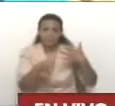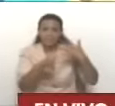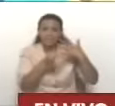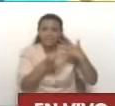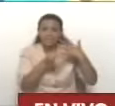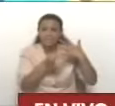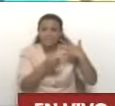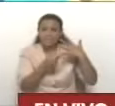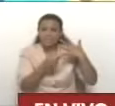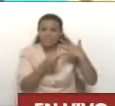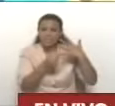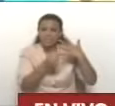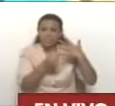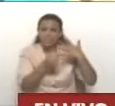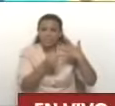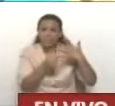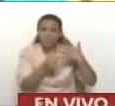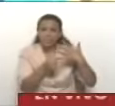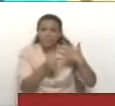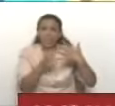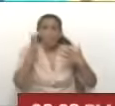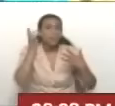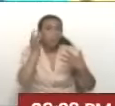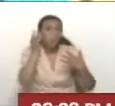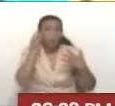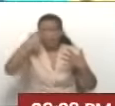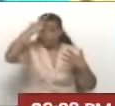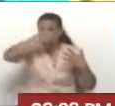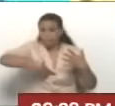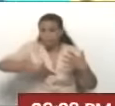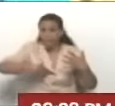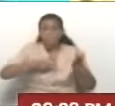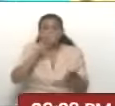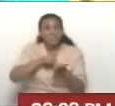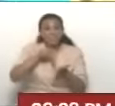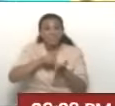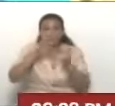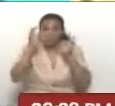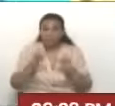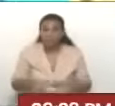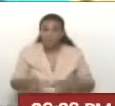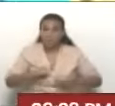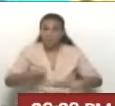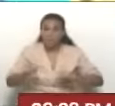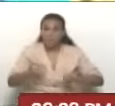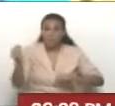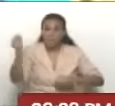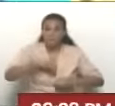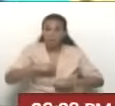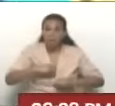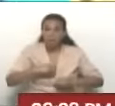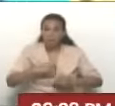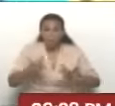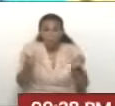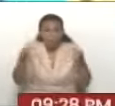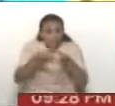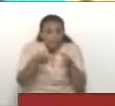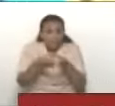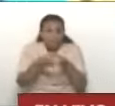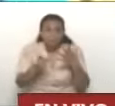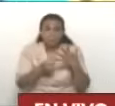Quinto vértice, mujer protagonista y participativa, el movimiento de movimientos, lo